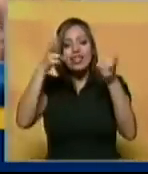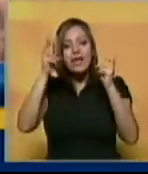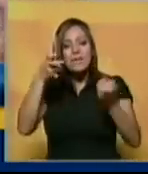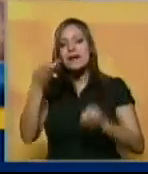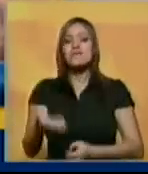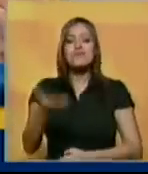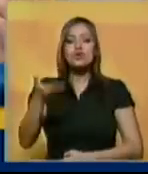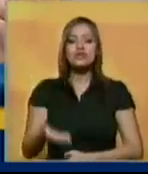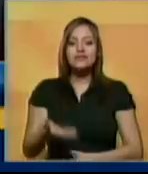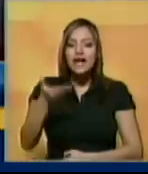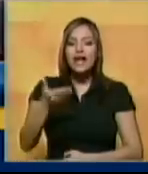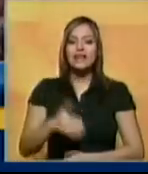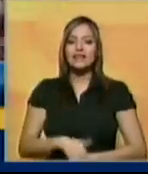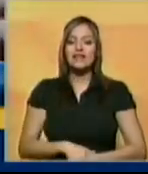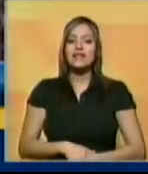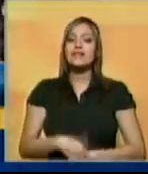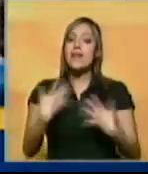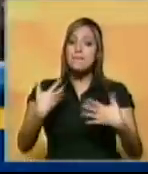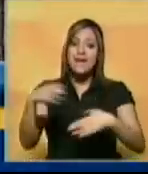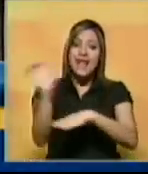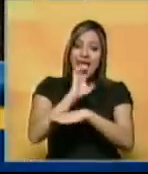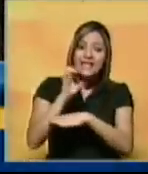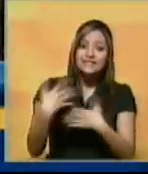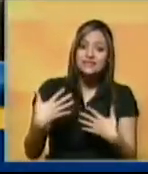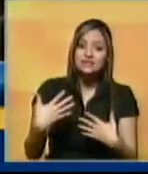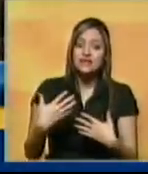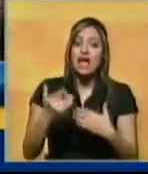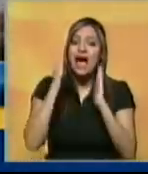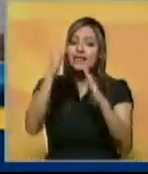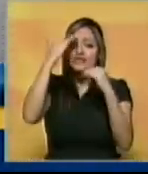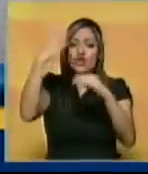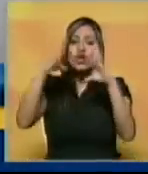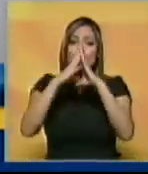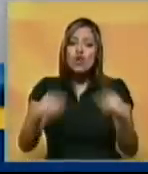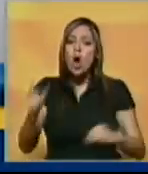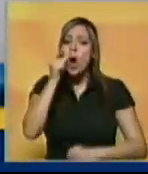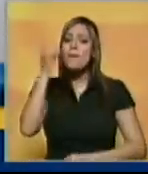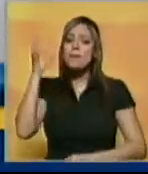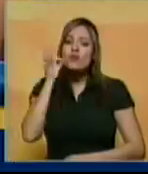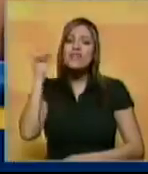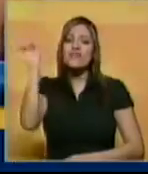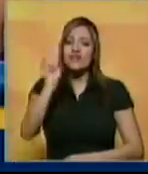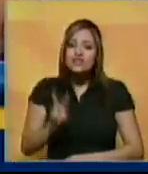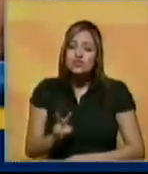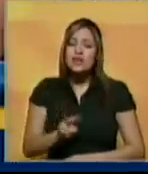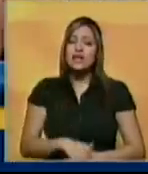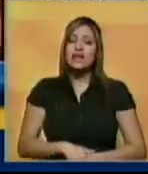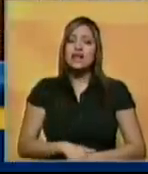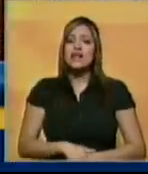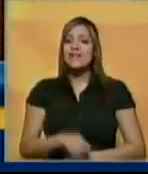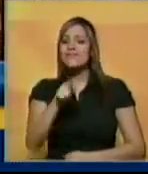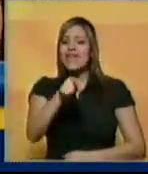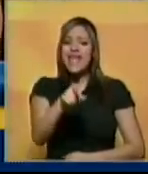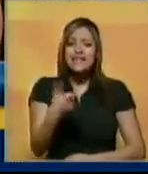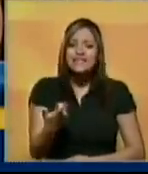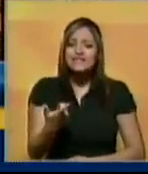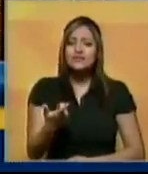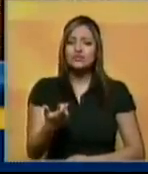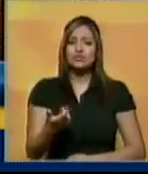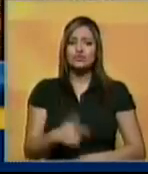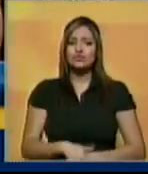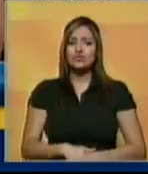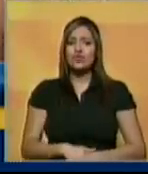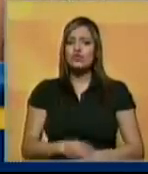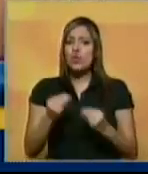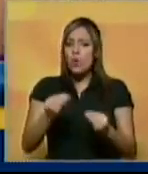prioridad, que debe ser un tema de emergencia, que debe ser tratado por todas y todos los venezolanos, que no es un elemento